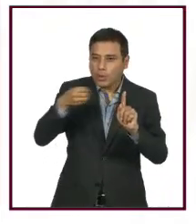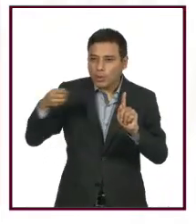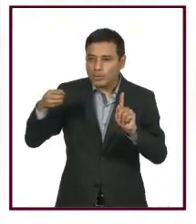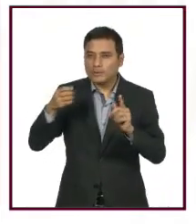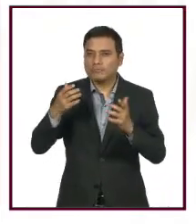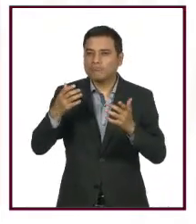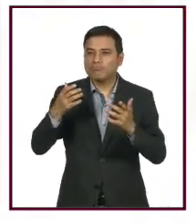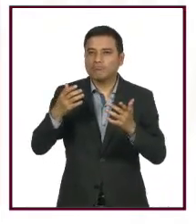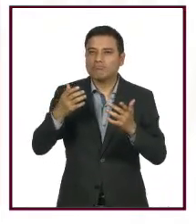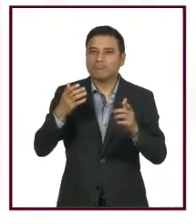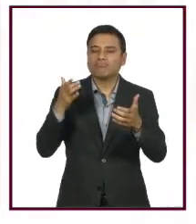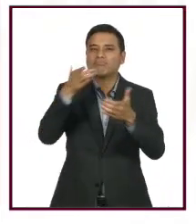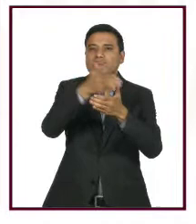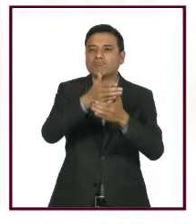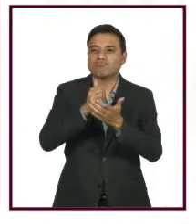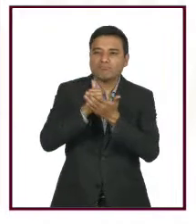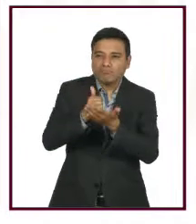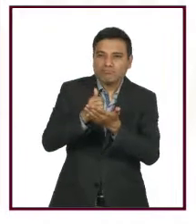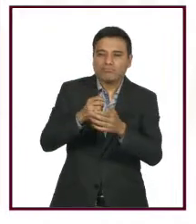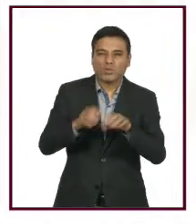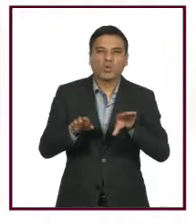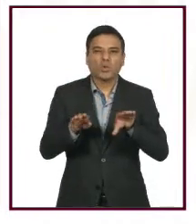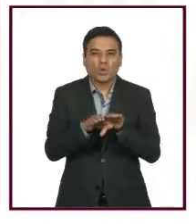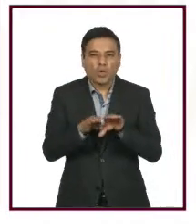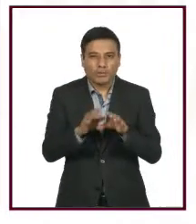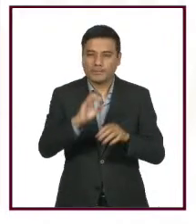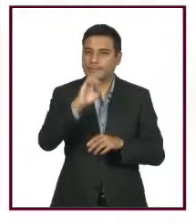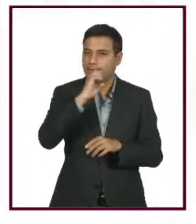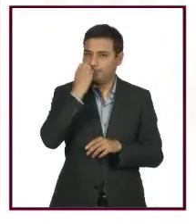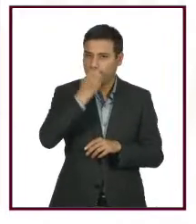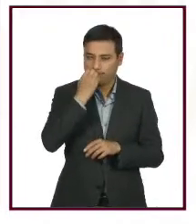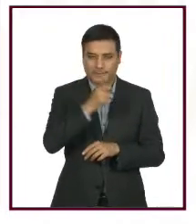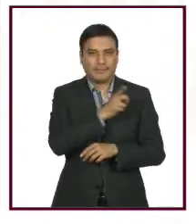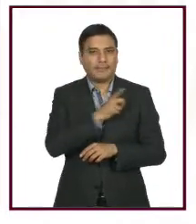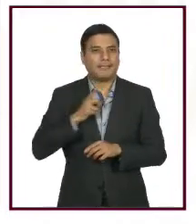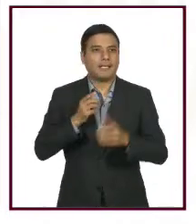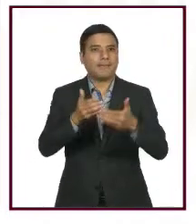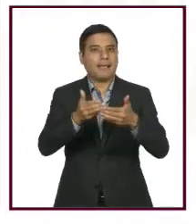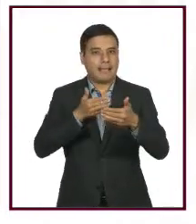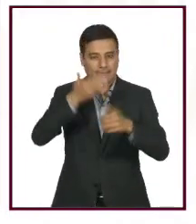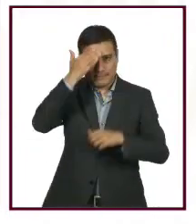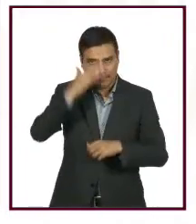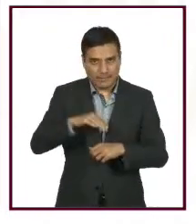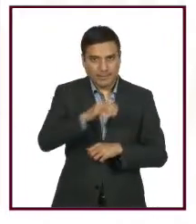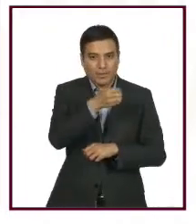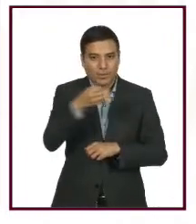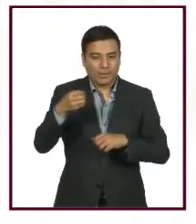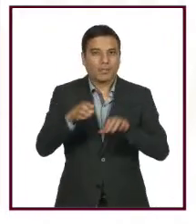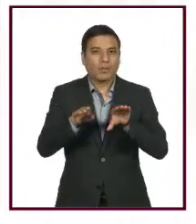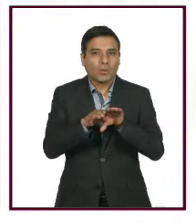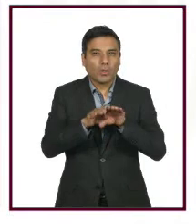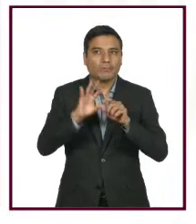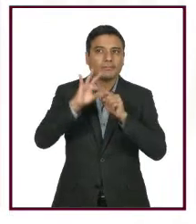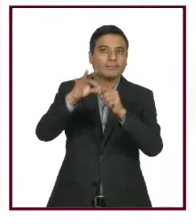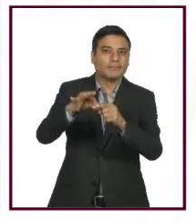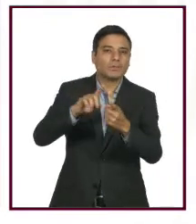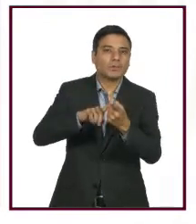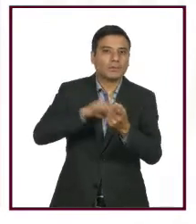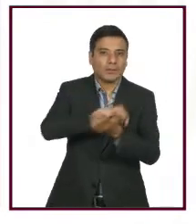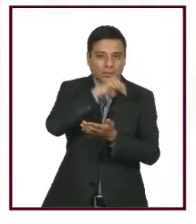para poder también, tanto en las escuelas, poder canalizar de forma oportuna a las diferentes instancias, evitar